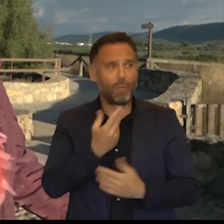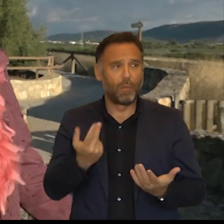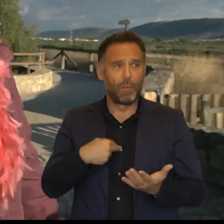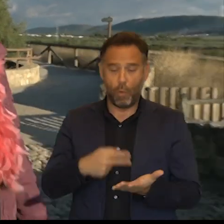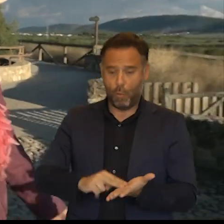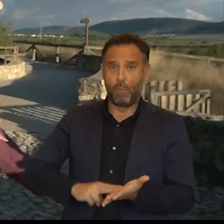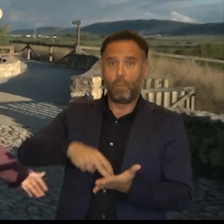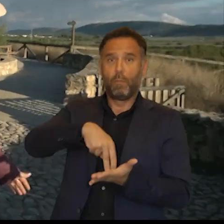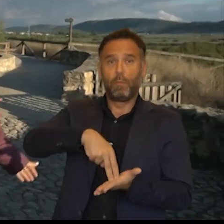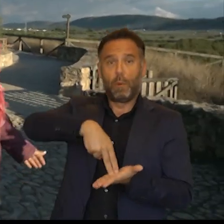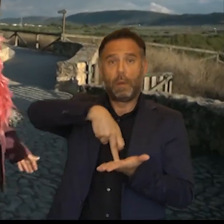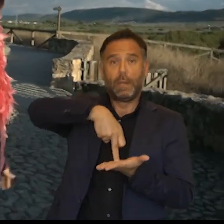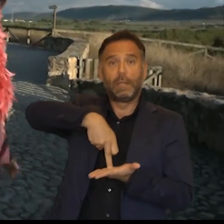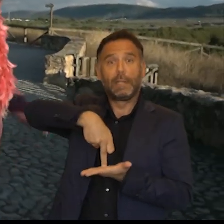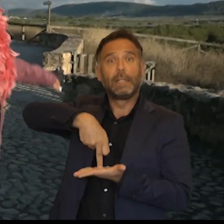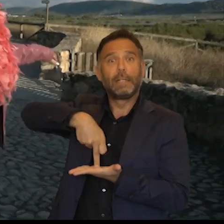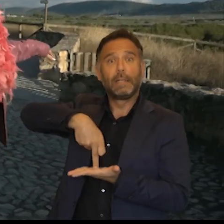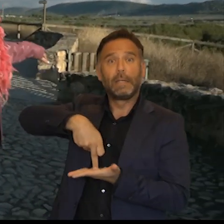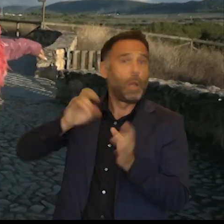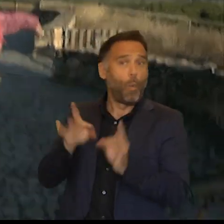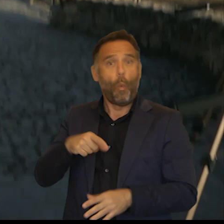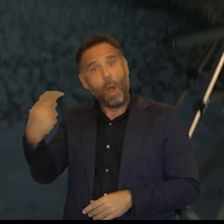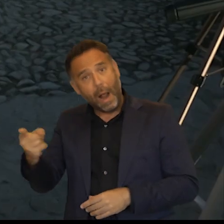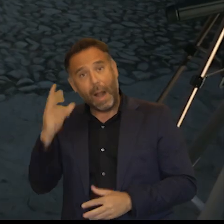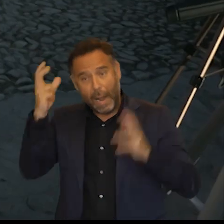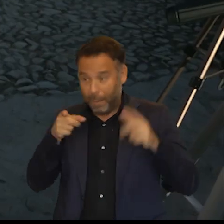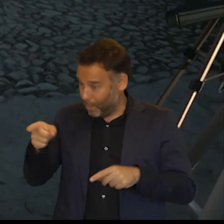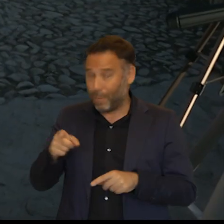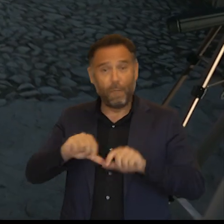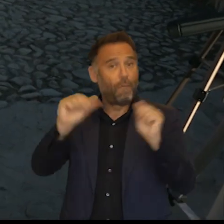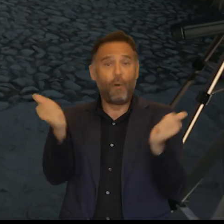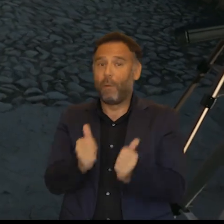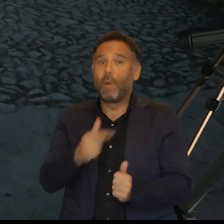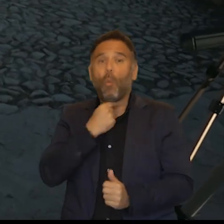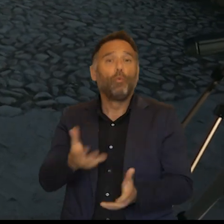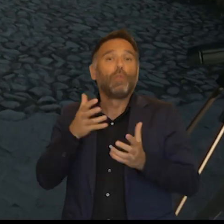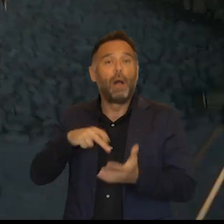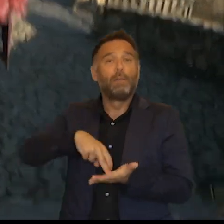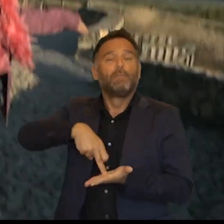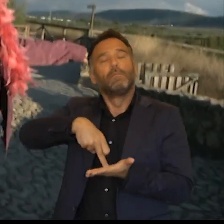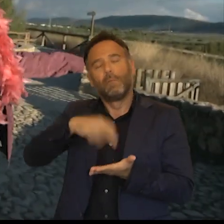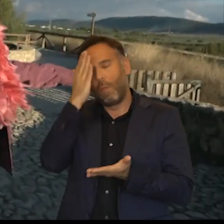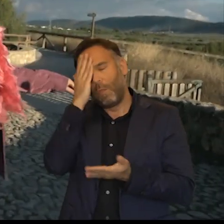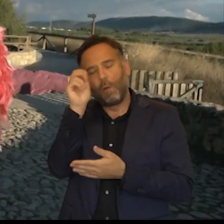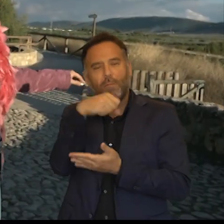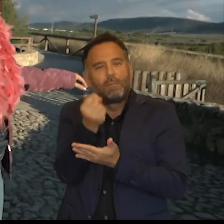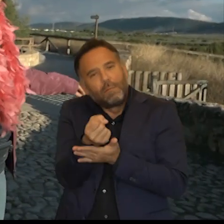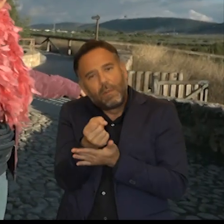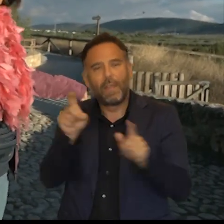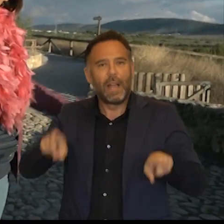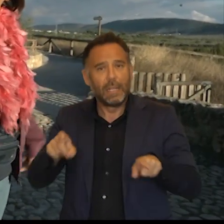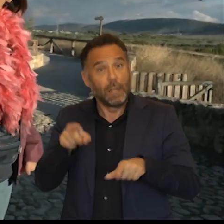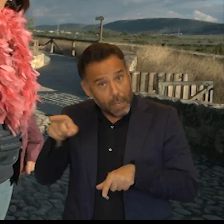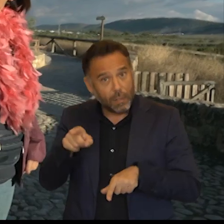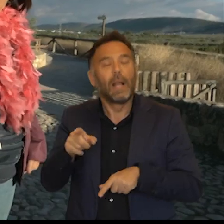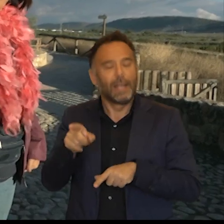Y si me pongo de pie, un pie. Ah, eso es la postura que a ellos les gusta. A ellos les gusta dormir y descansar así,